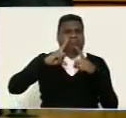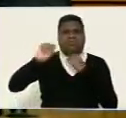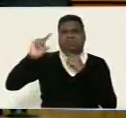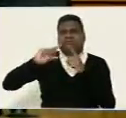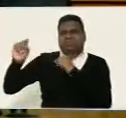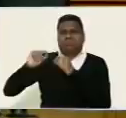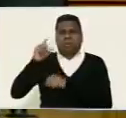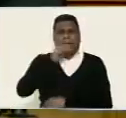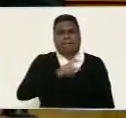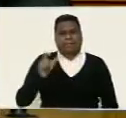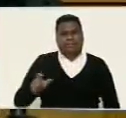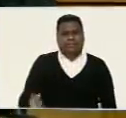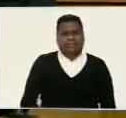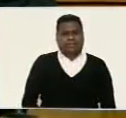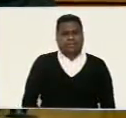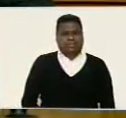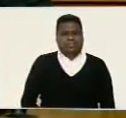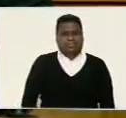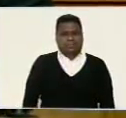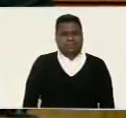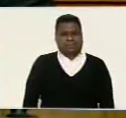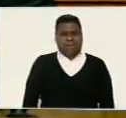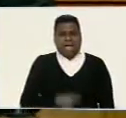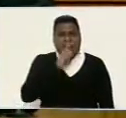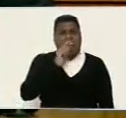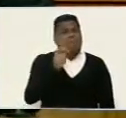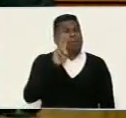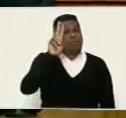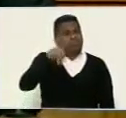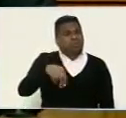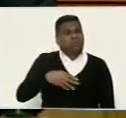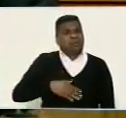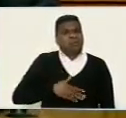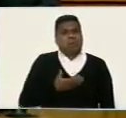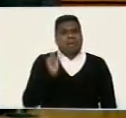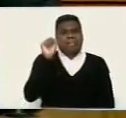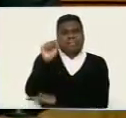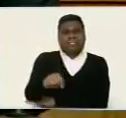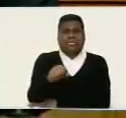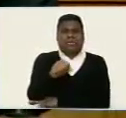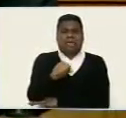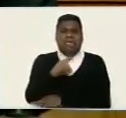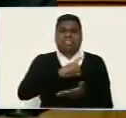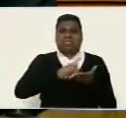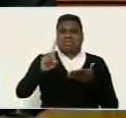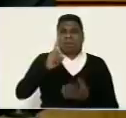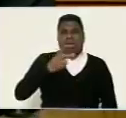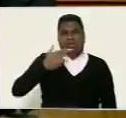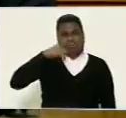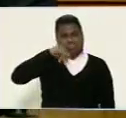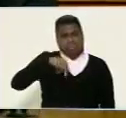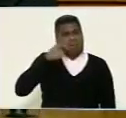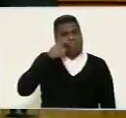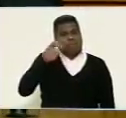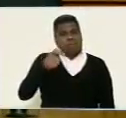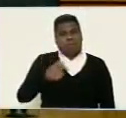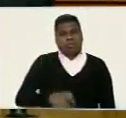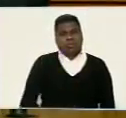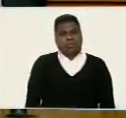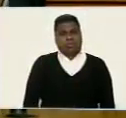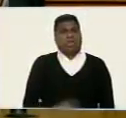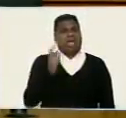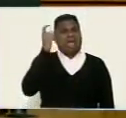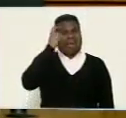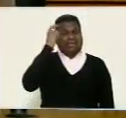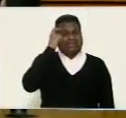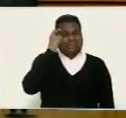ahí, pero jamás y nunca pueden vencer la dignidad de este pueblo. El día que